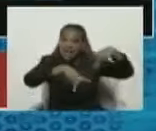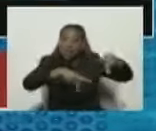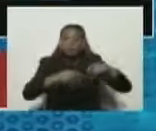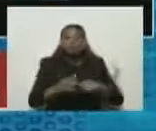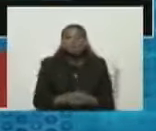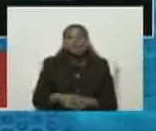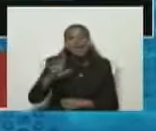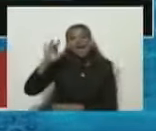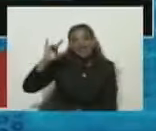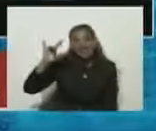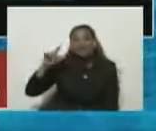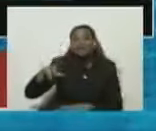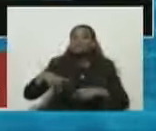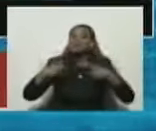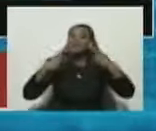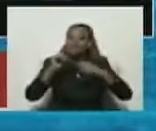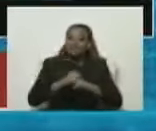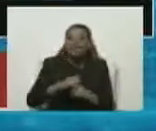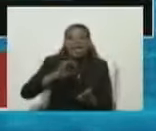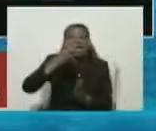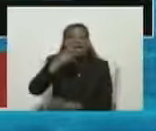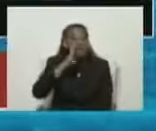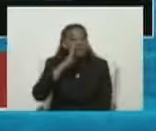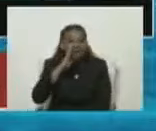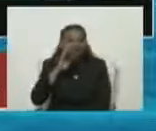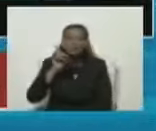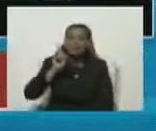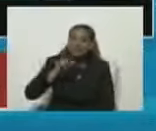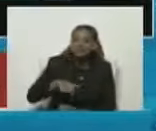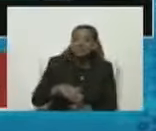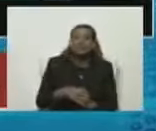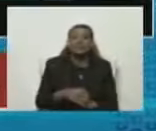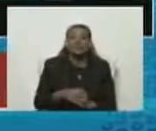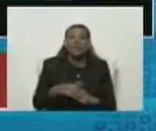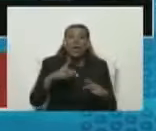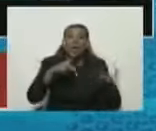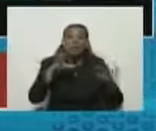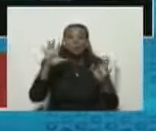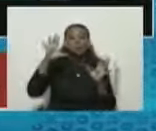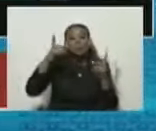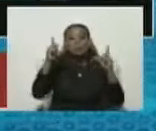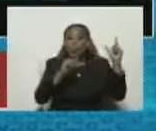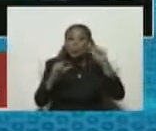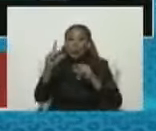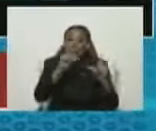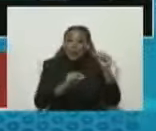Instagram Live, Facebook Live, Twitter Live,